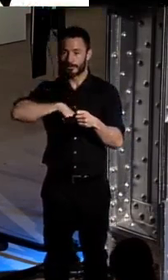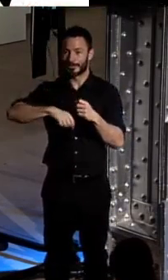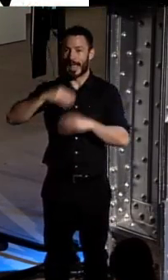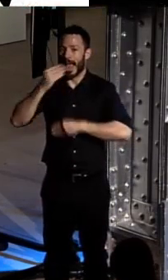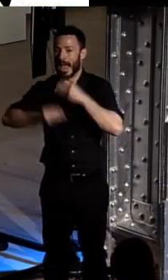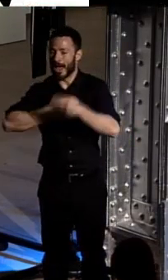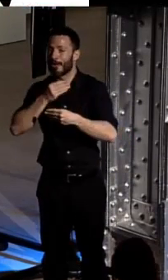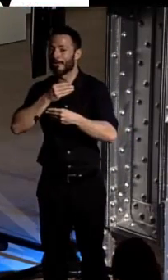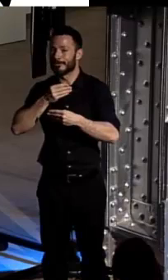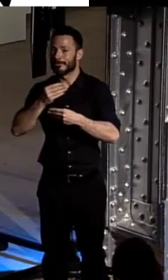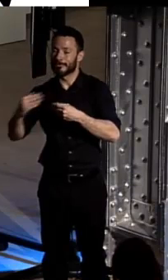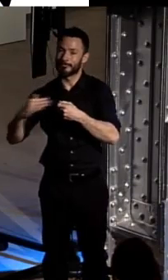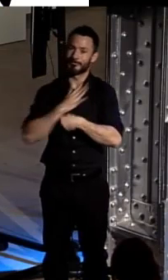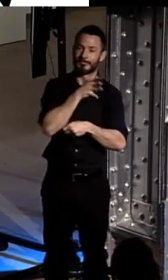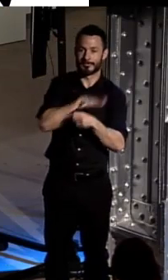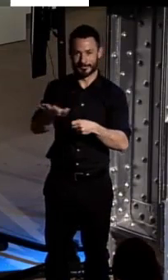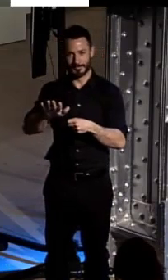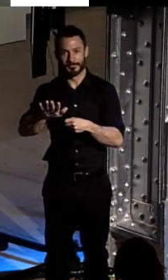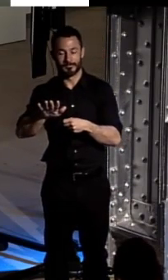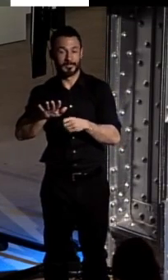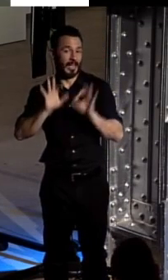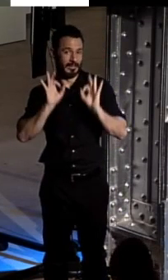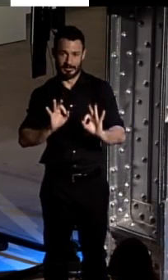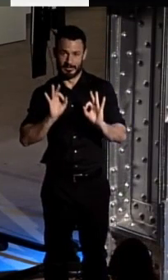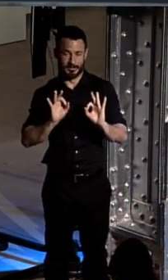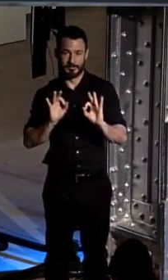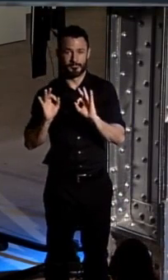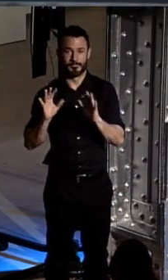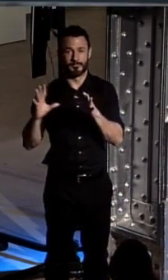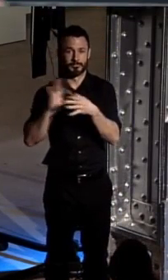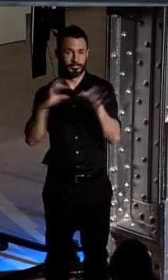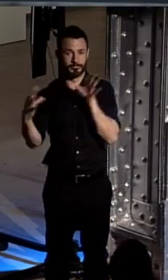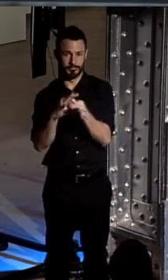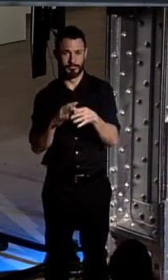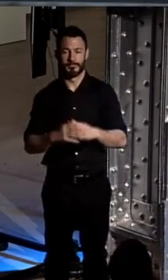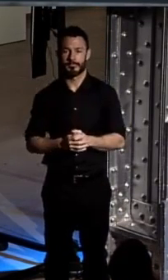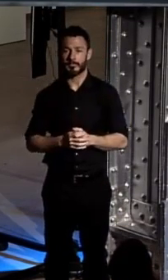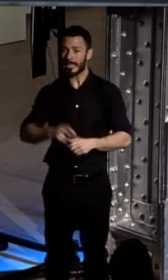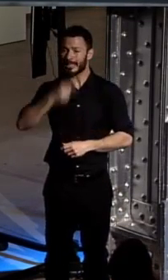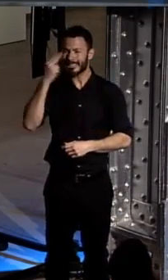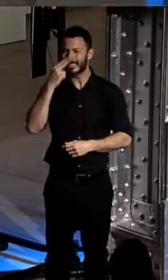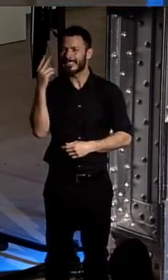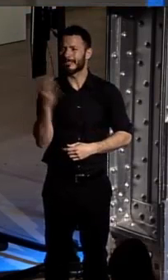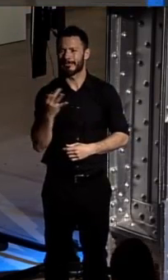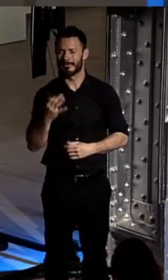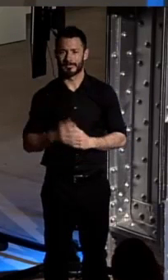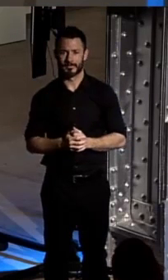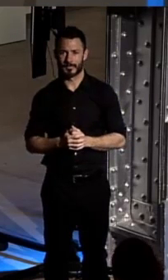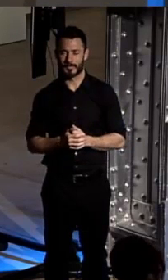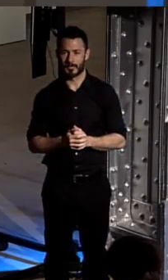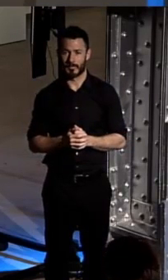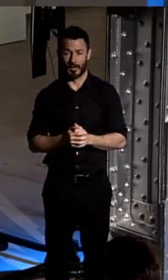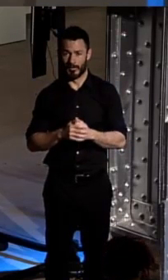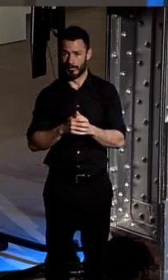hacemos, y las otras relaciones también se cumplen. Lo que es muy interesante es que, del mismo